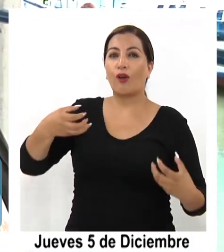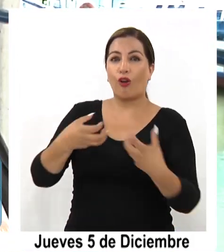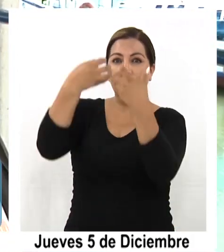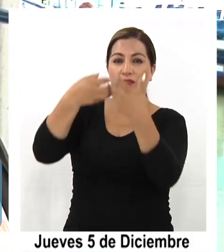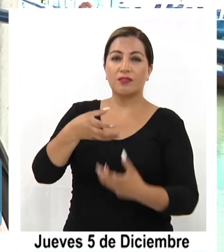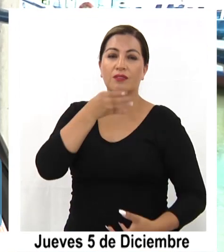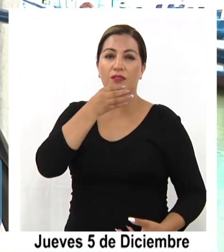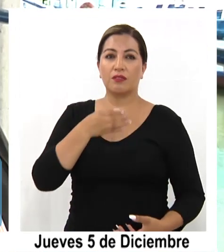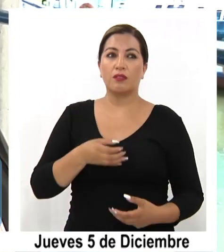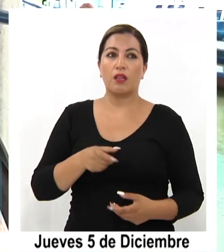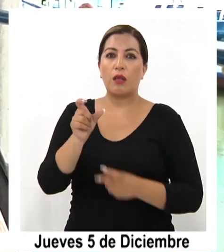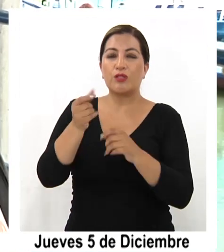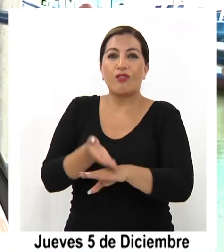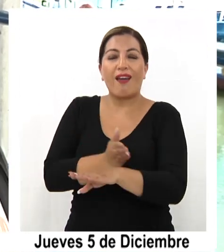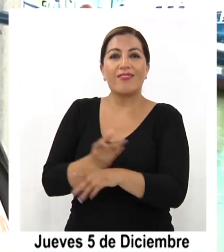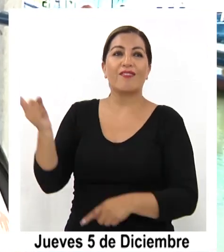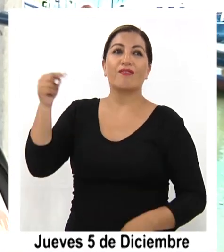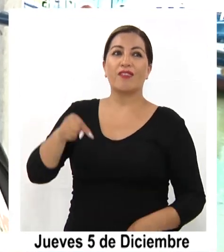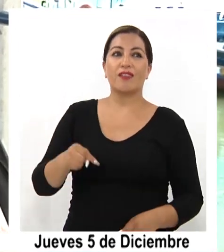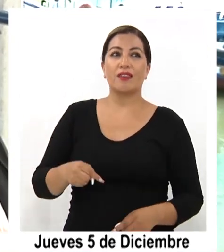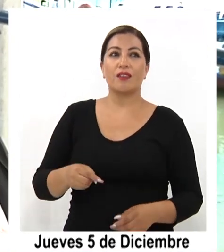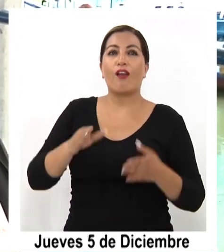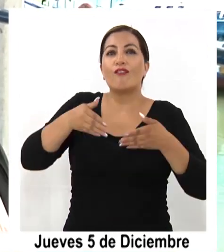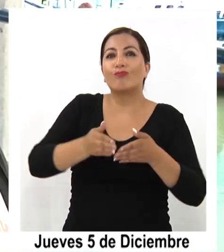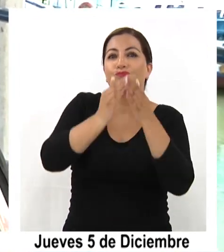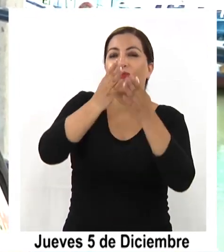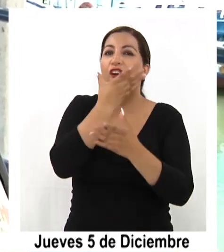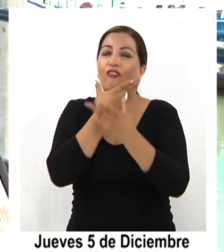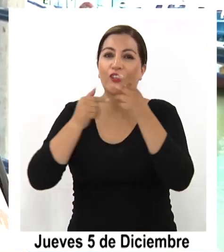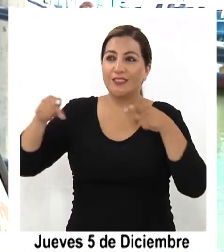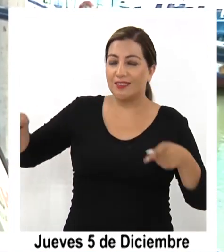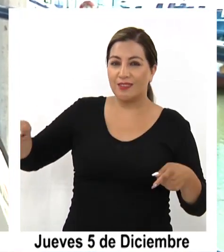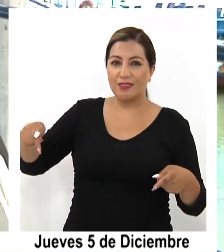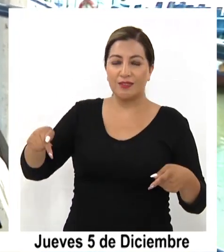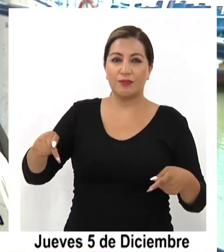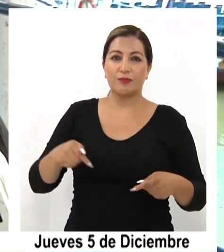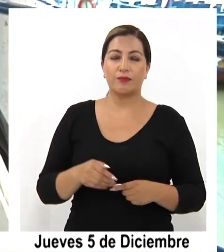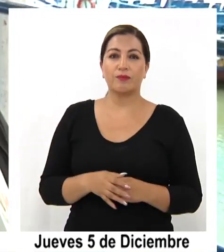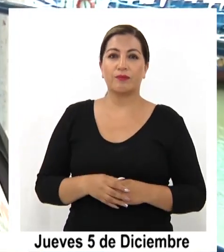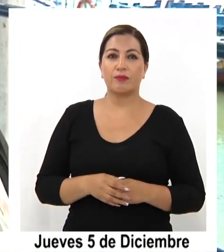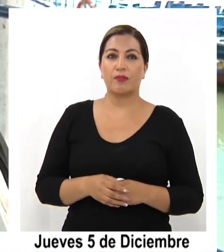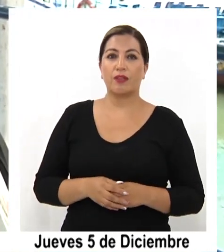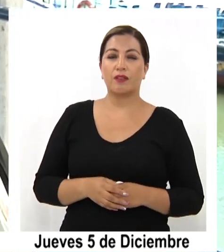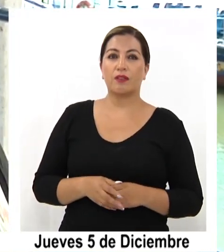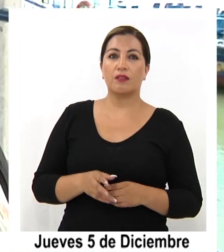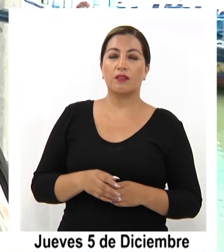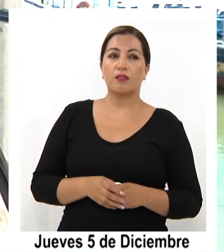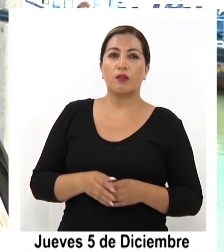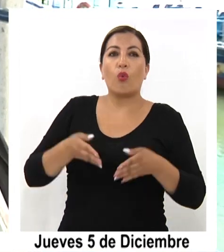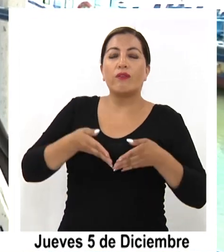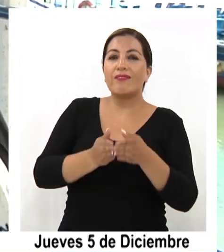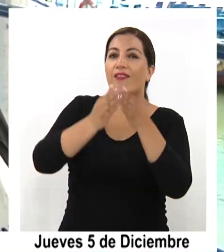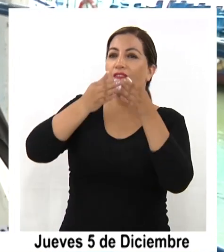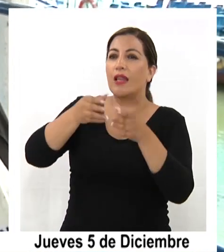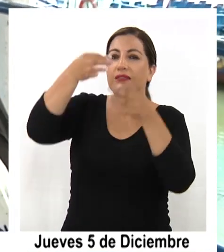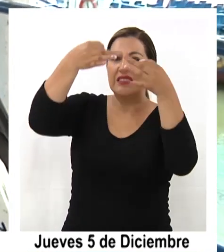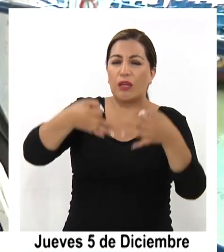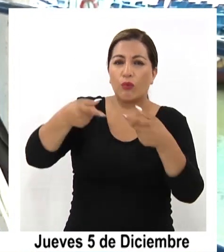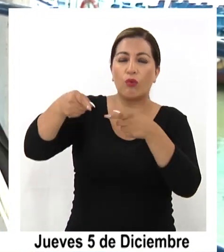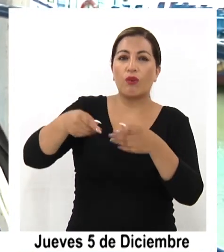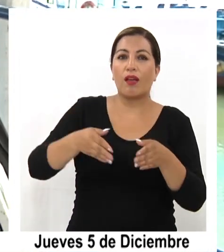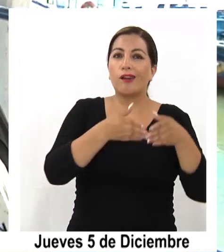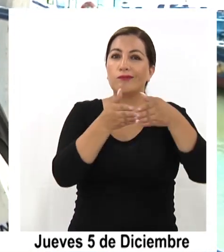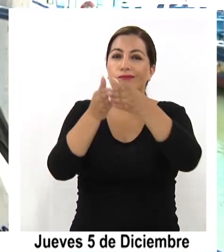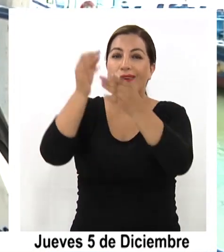en el cual ellos llegan temprano, acá adornamos el muelle, queda muy bonito el muelle. Eso es lo que les brindamos, una navegación muy segura